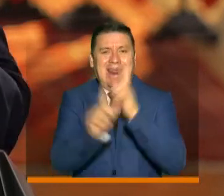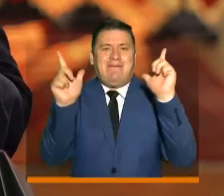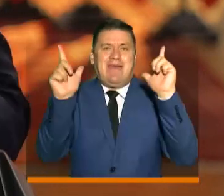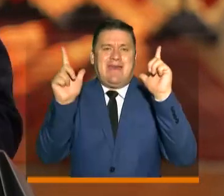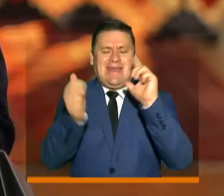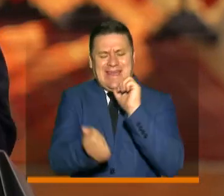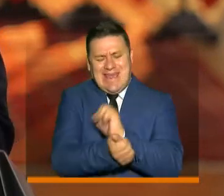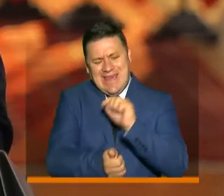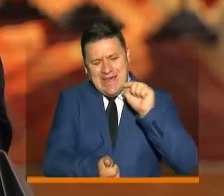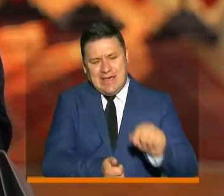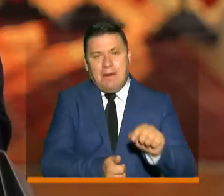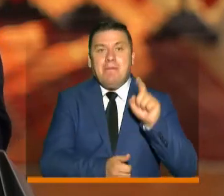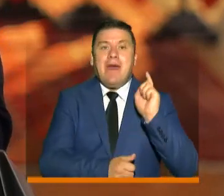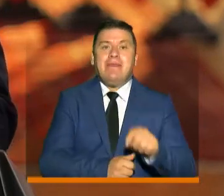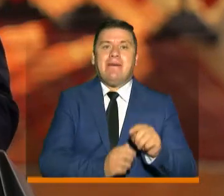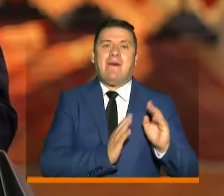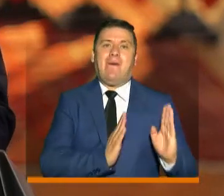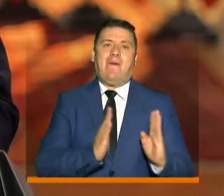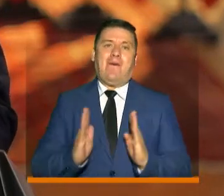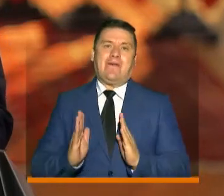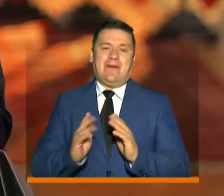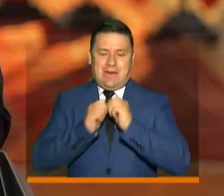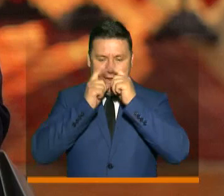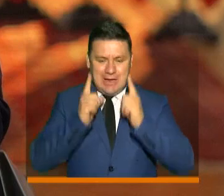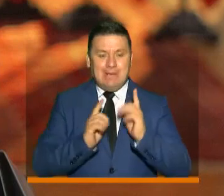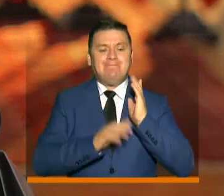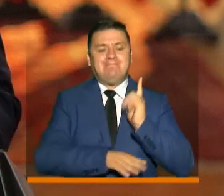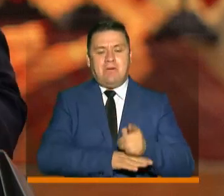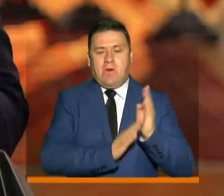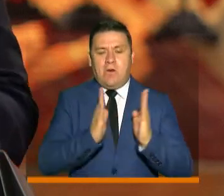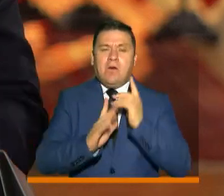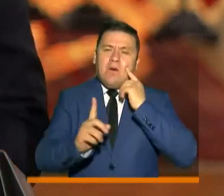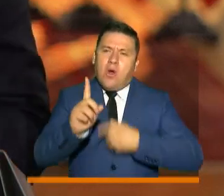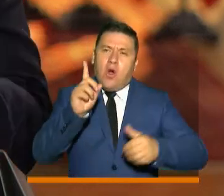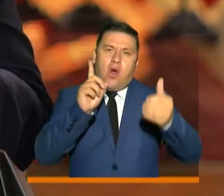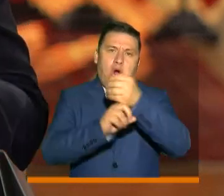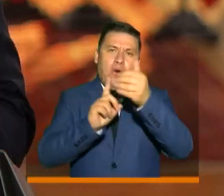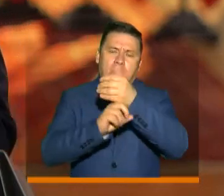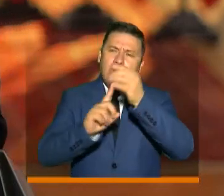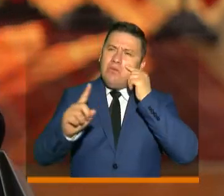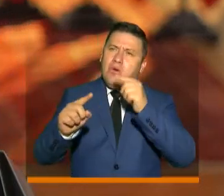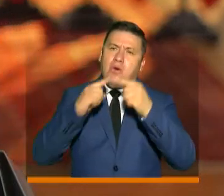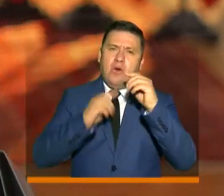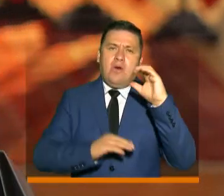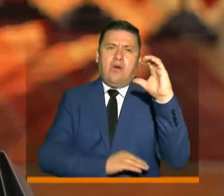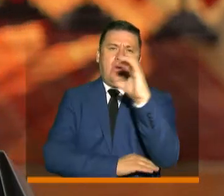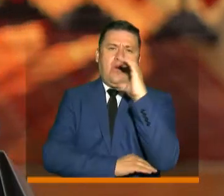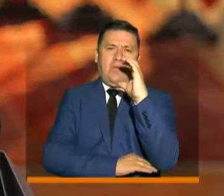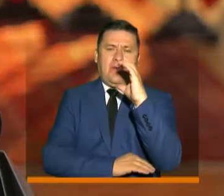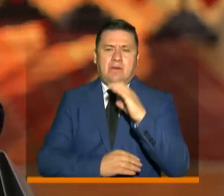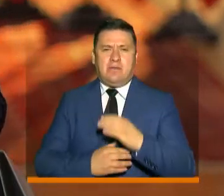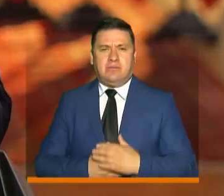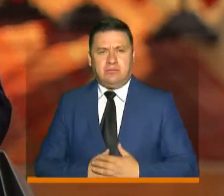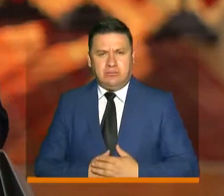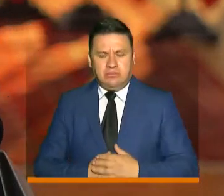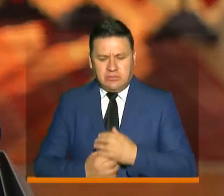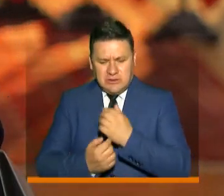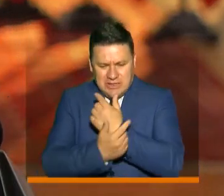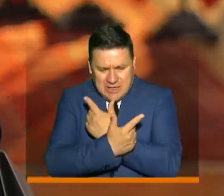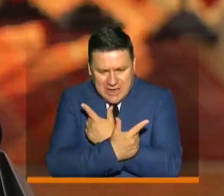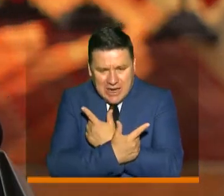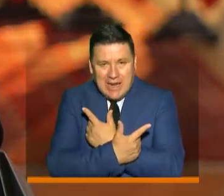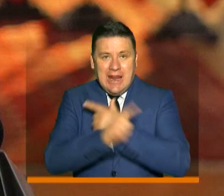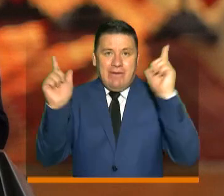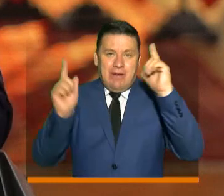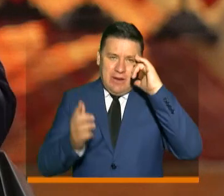pero que requiere el orden para alcanzar los objetivos que nos trazamos como nación libertad para